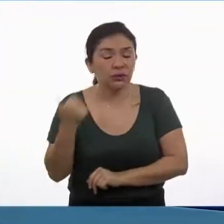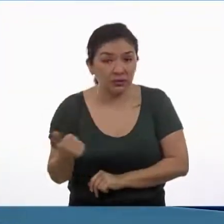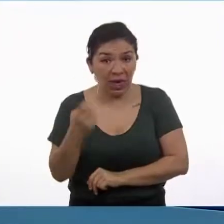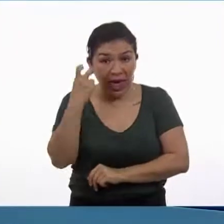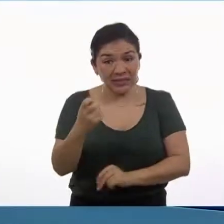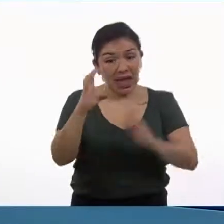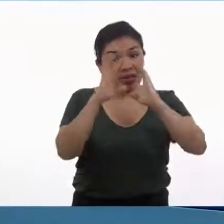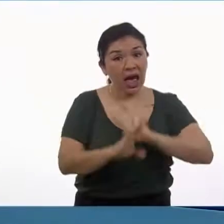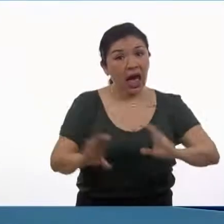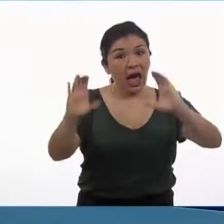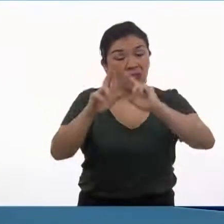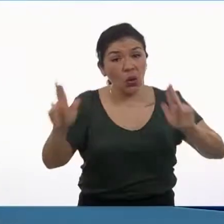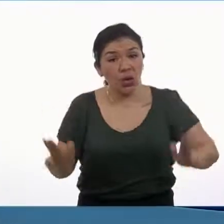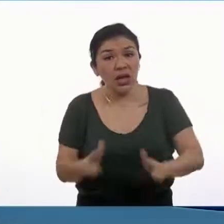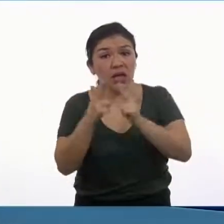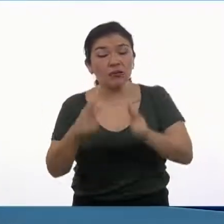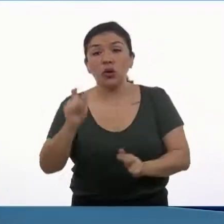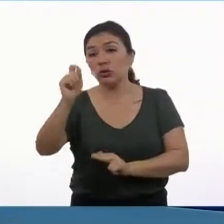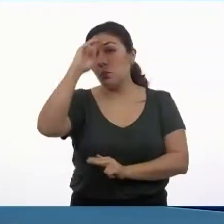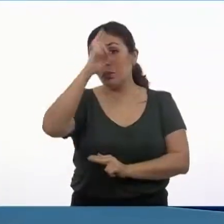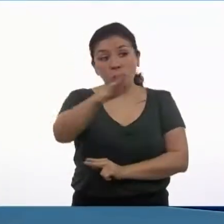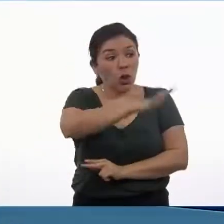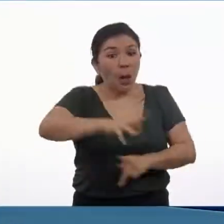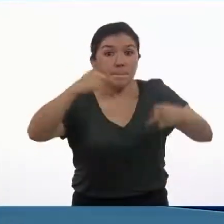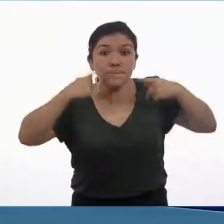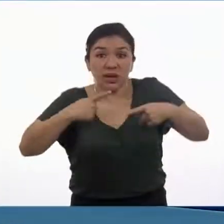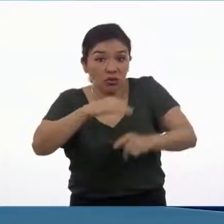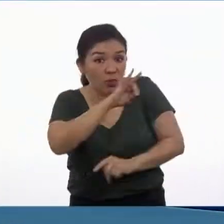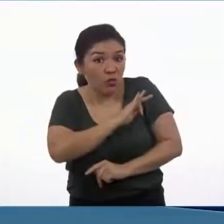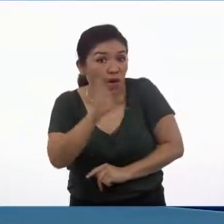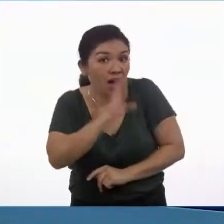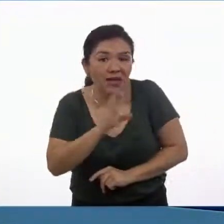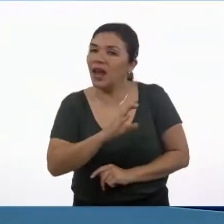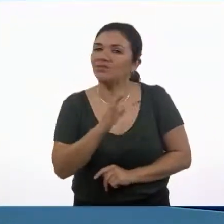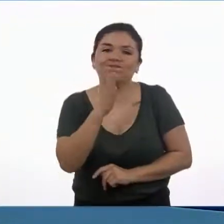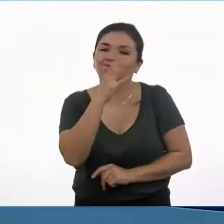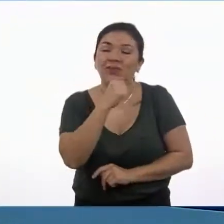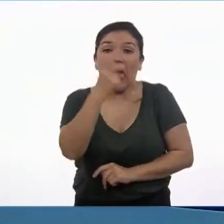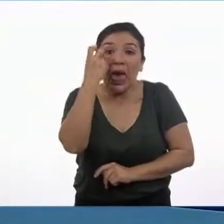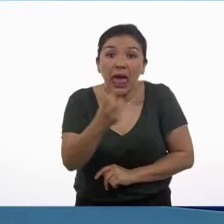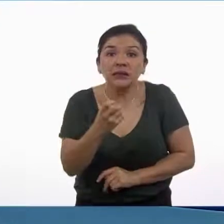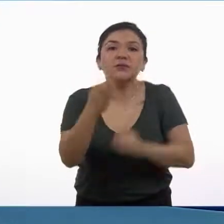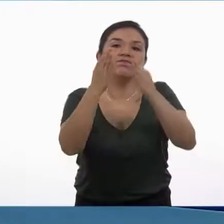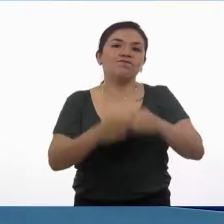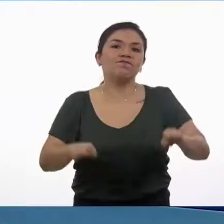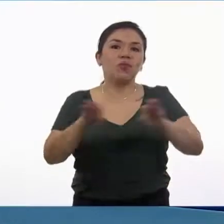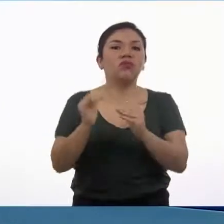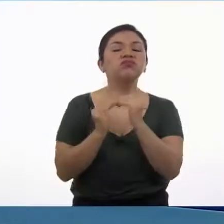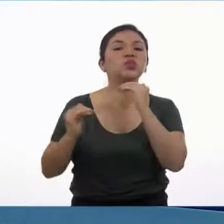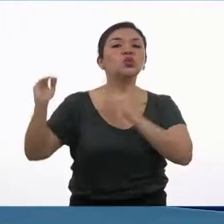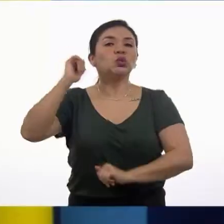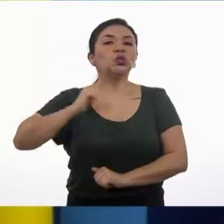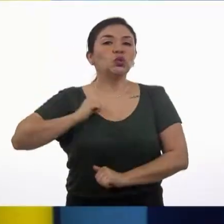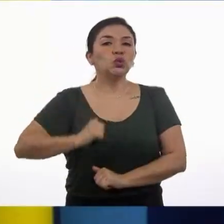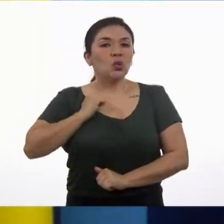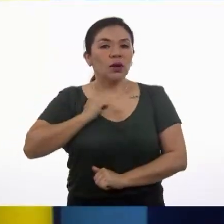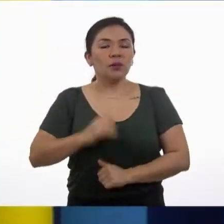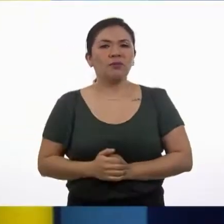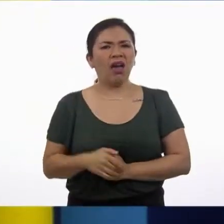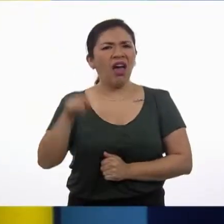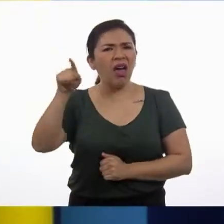estos himnos estaba prohibido para el resto de los habitantes. De ahí la importancia y el prestigio de los brahmanes.